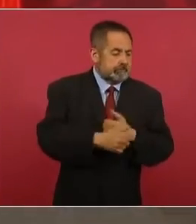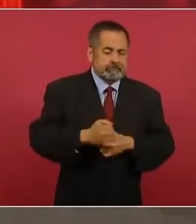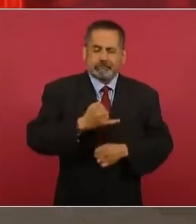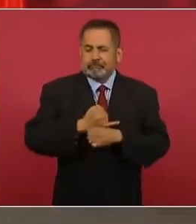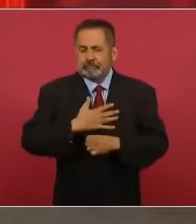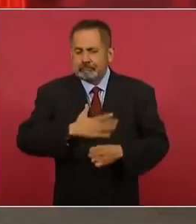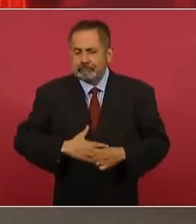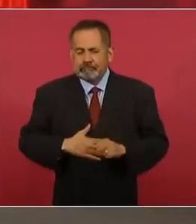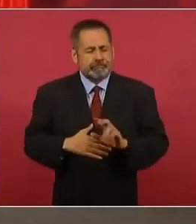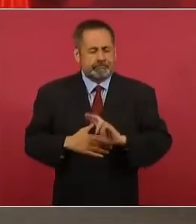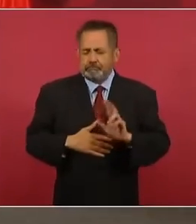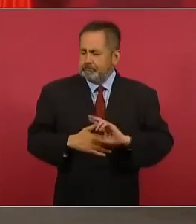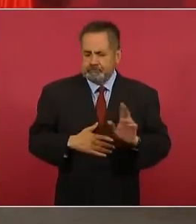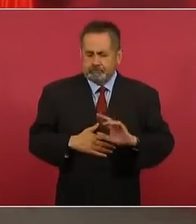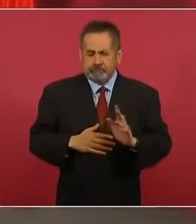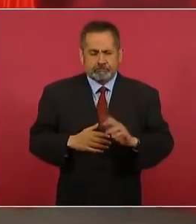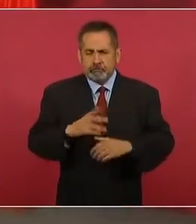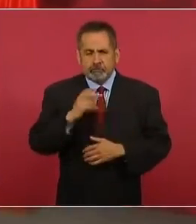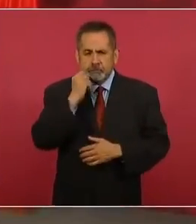injusticias